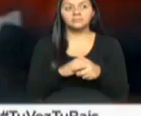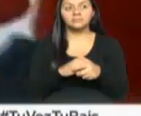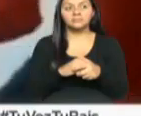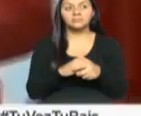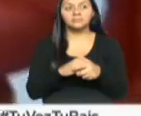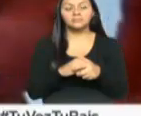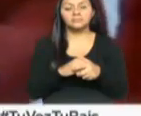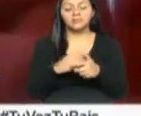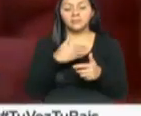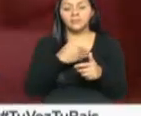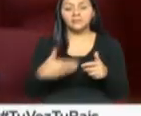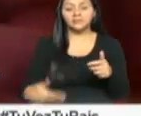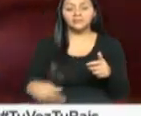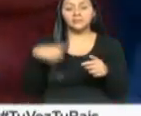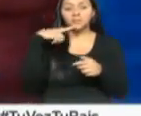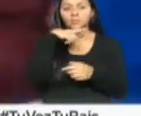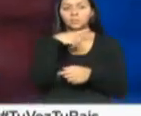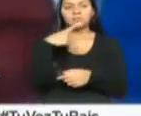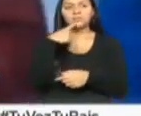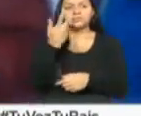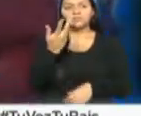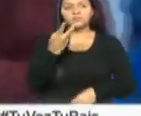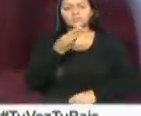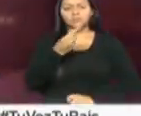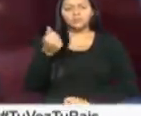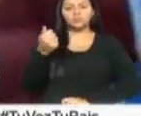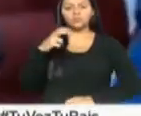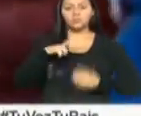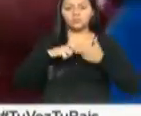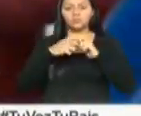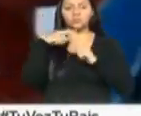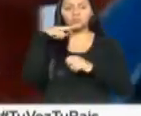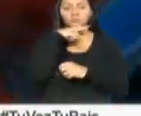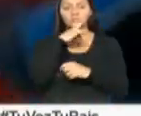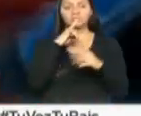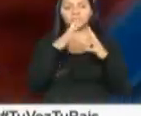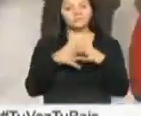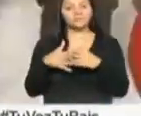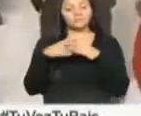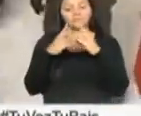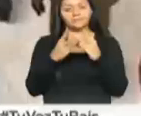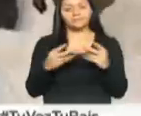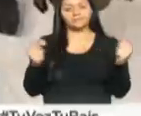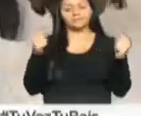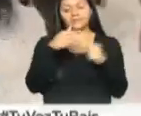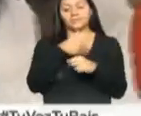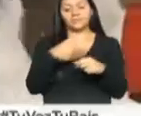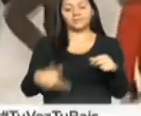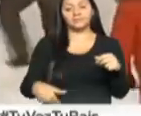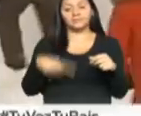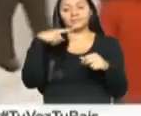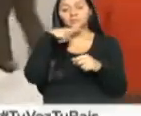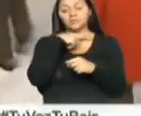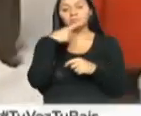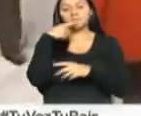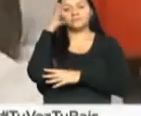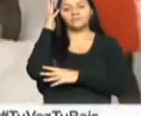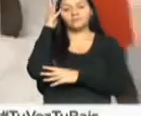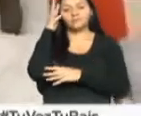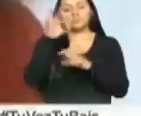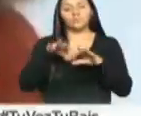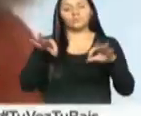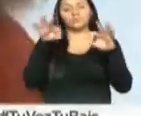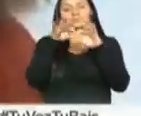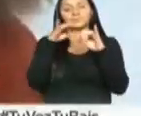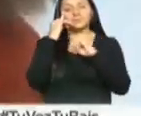Putin rompe una lanza por el deshielo de las relaciones entre Rusia y Estados Unidos. El presidente ruso participa en un foro internacional sobre el Ártico en la